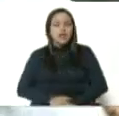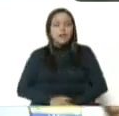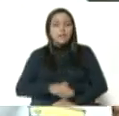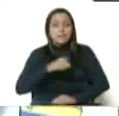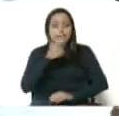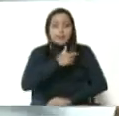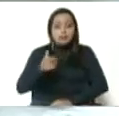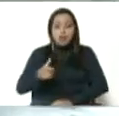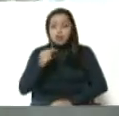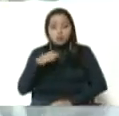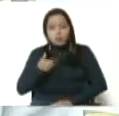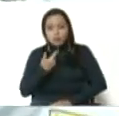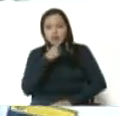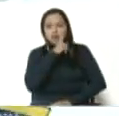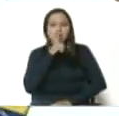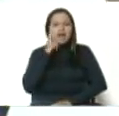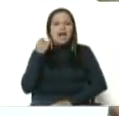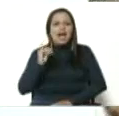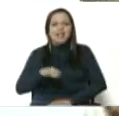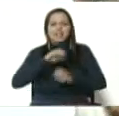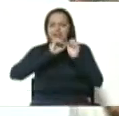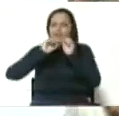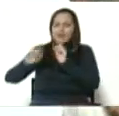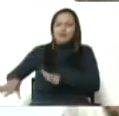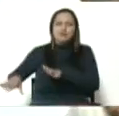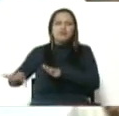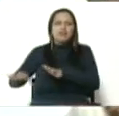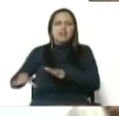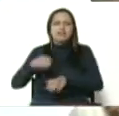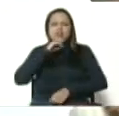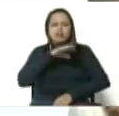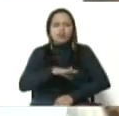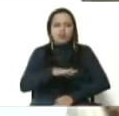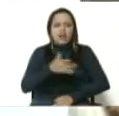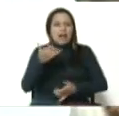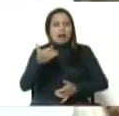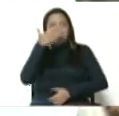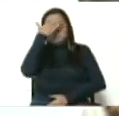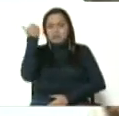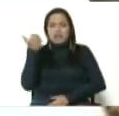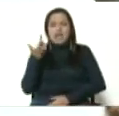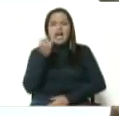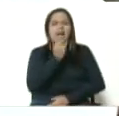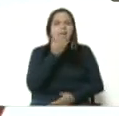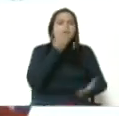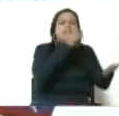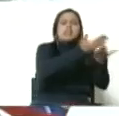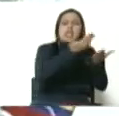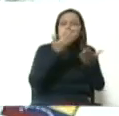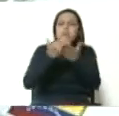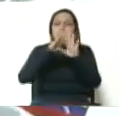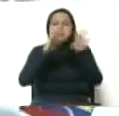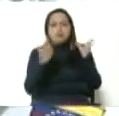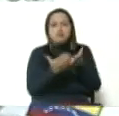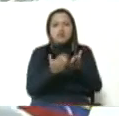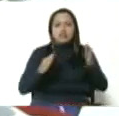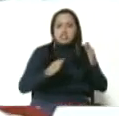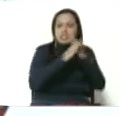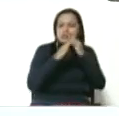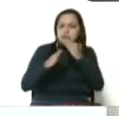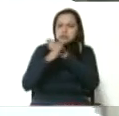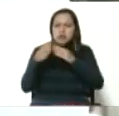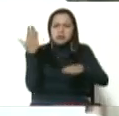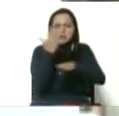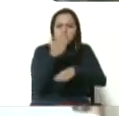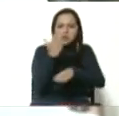no podemos nombrar aquí porque están en el basurero de la historia, se han encargado de ir por el mundo pidiendo sanciones y apropiándose de